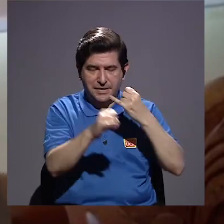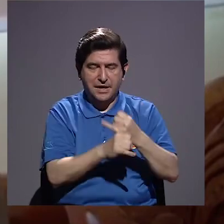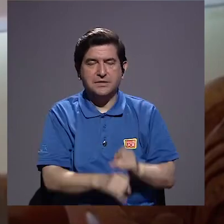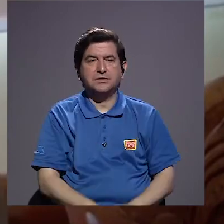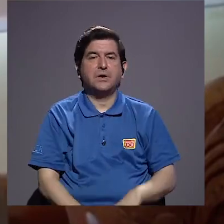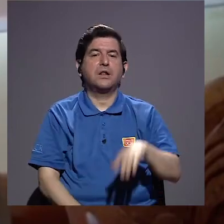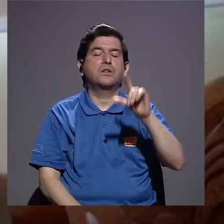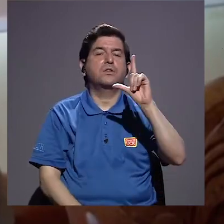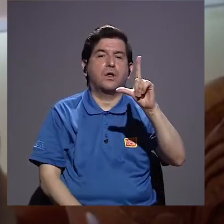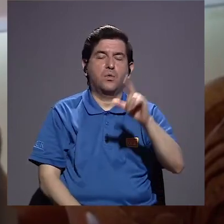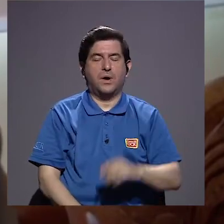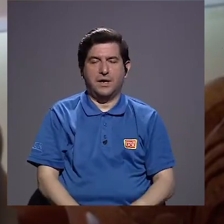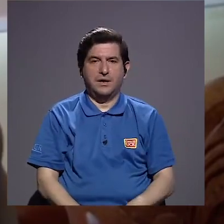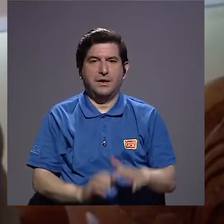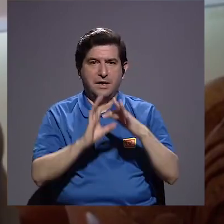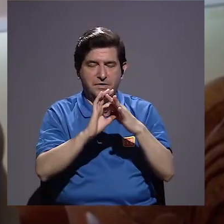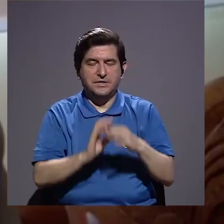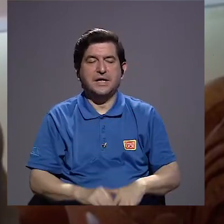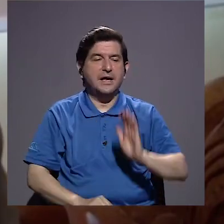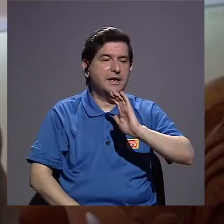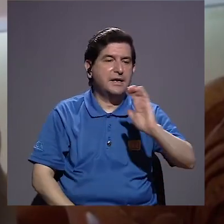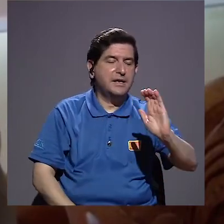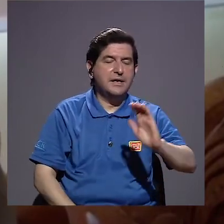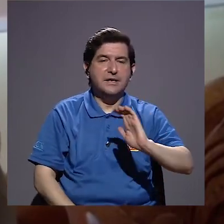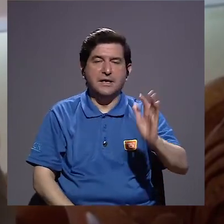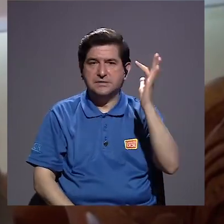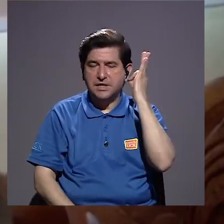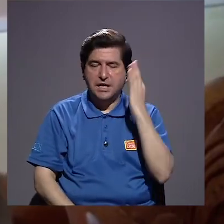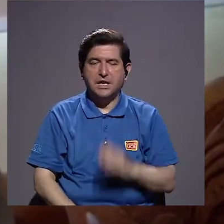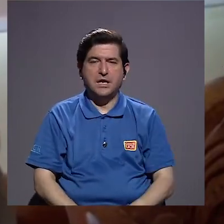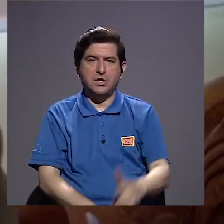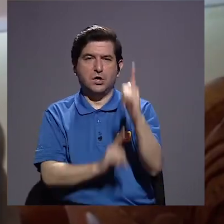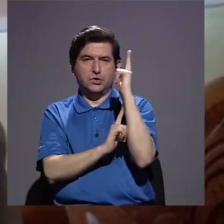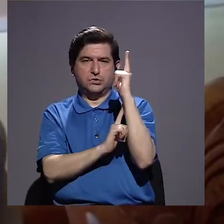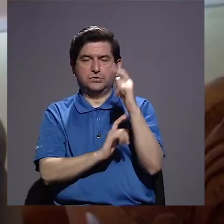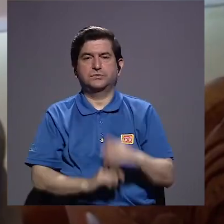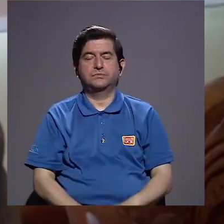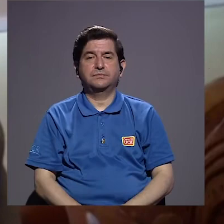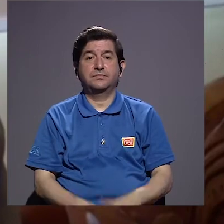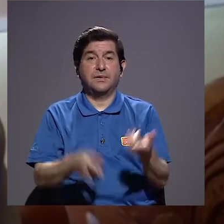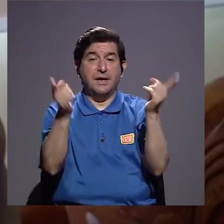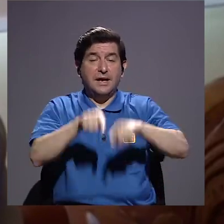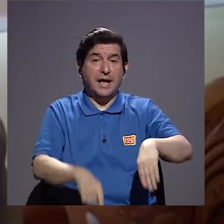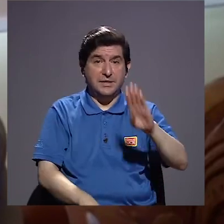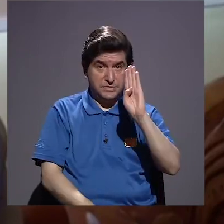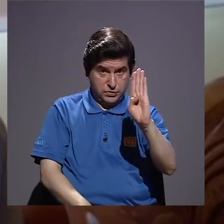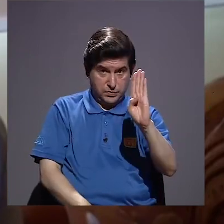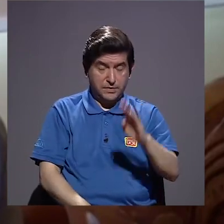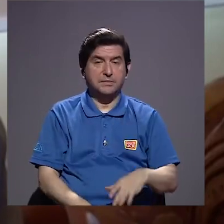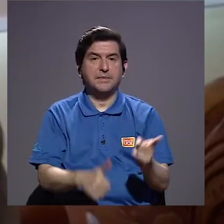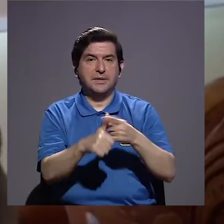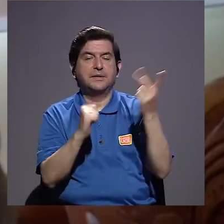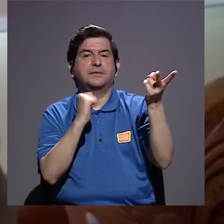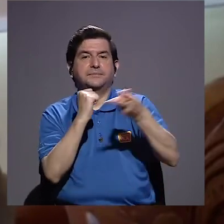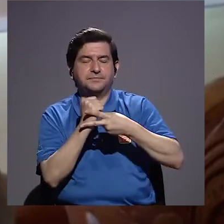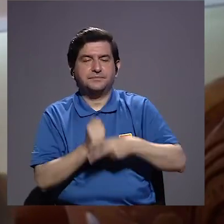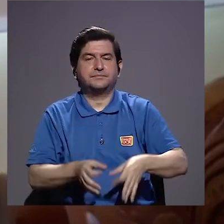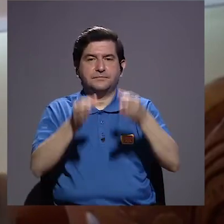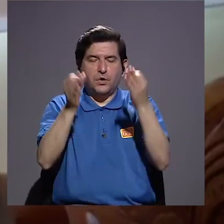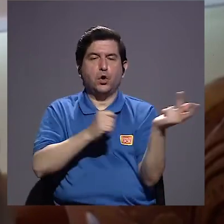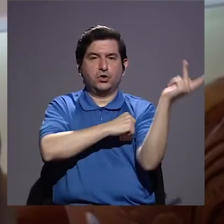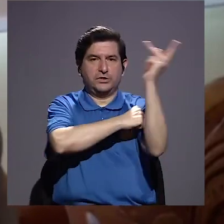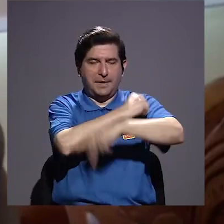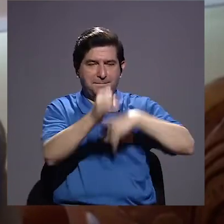de Lubanga, que tenía que ver con las niñas y los niños soldados. El caso de Bemba fue la primera vez que en la